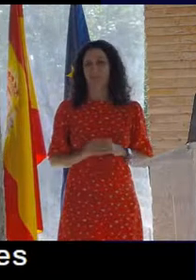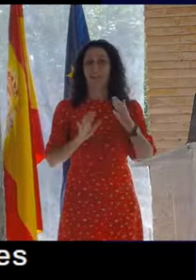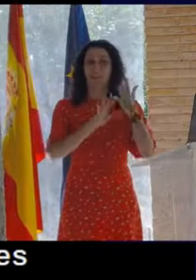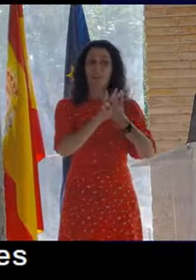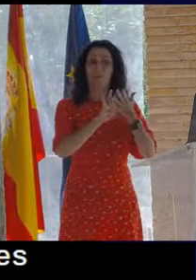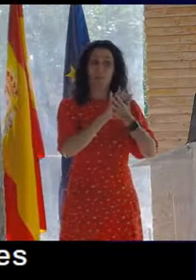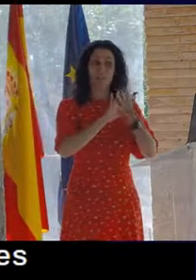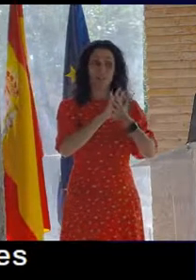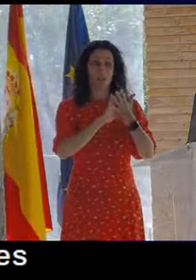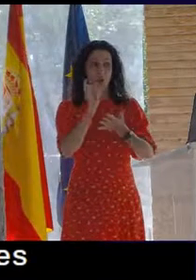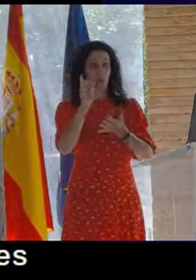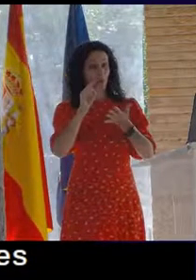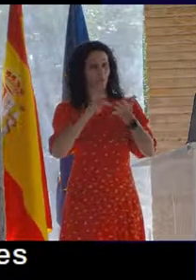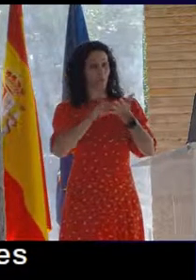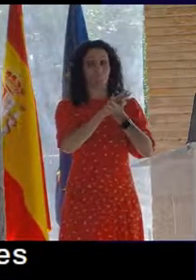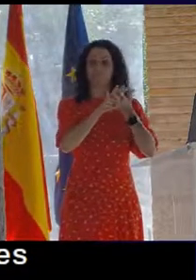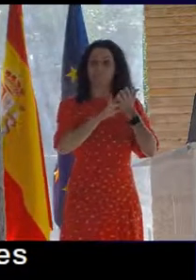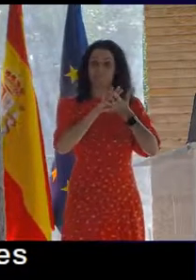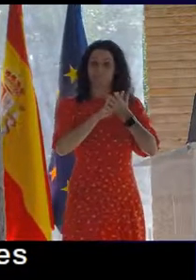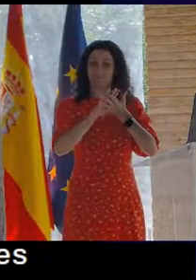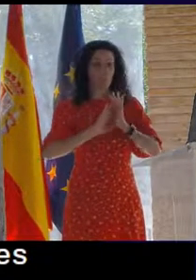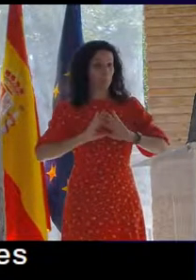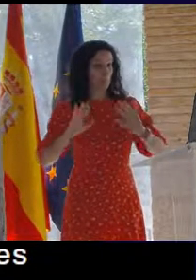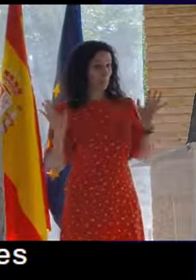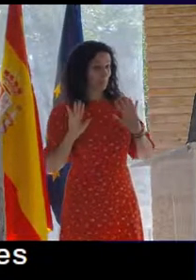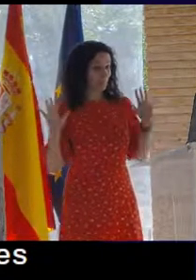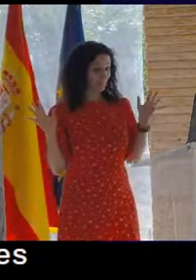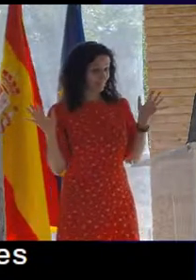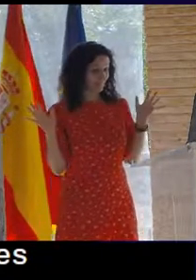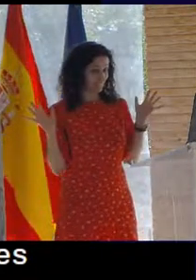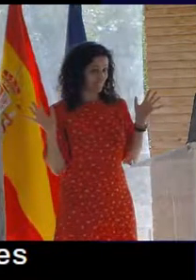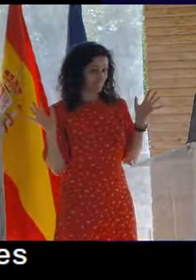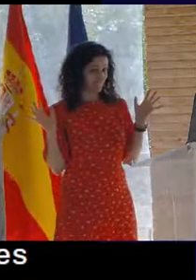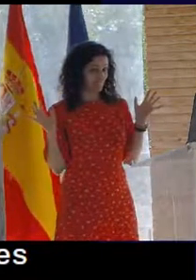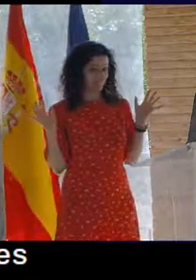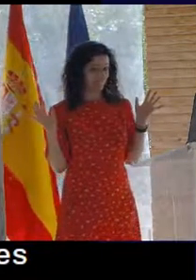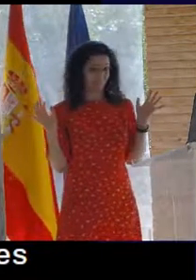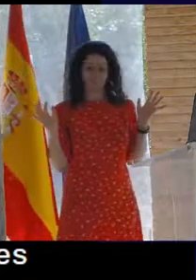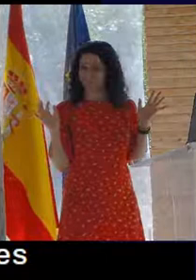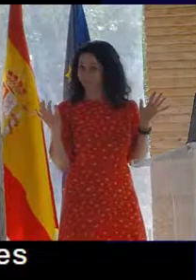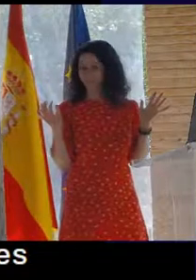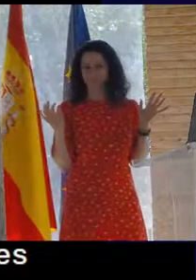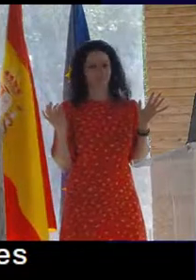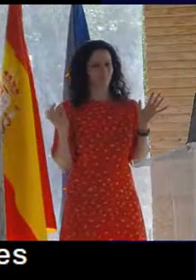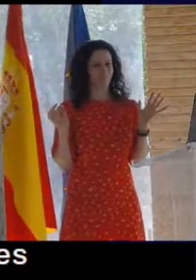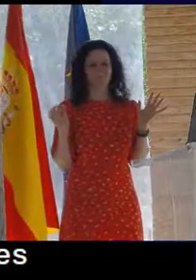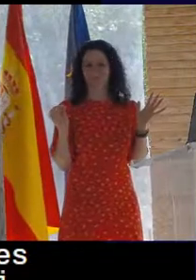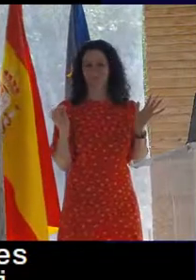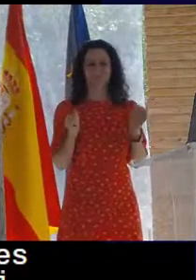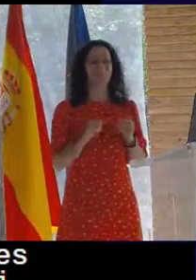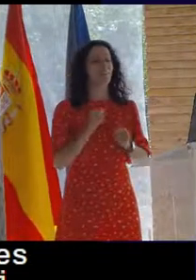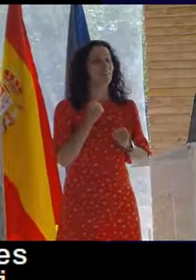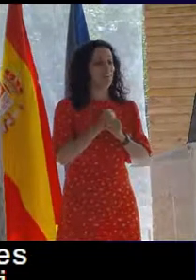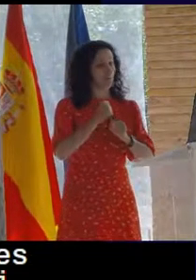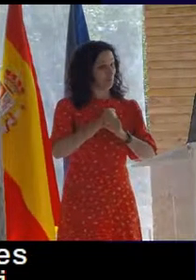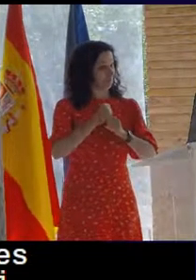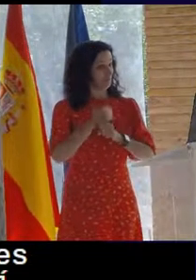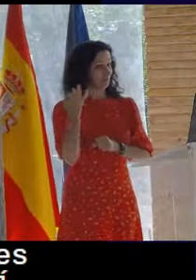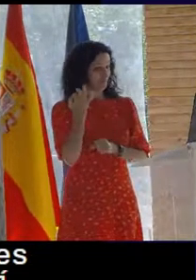excepcionales en la lengua de signos eh No solo usamos las manos O sí